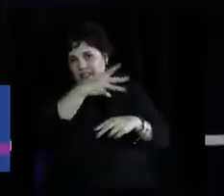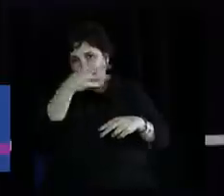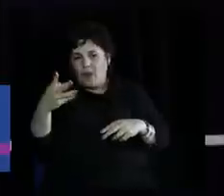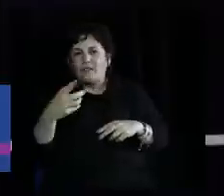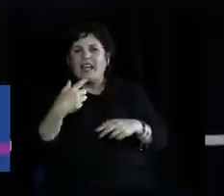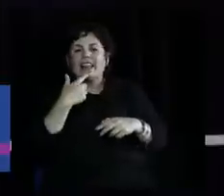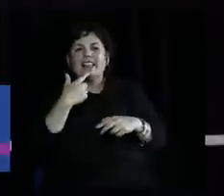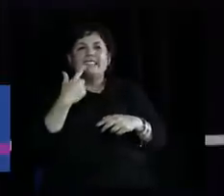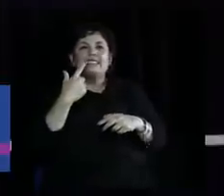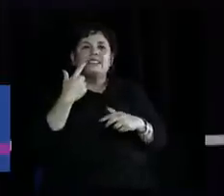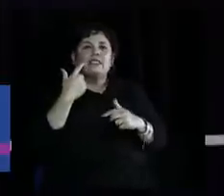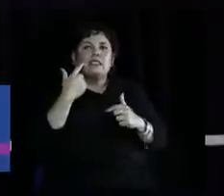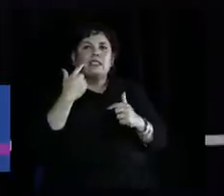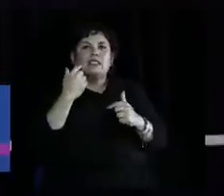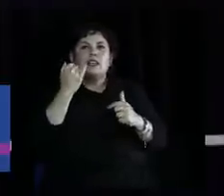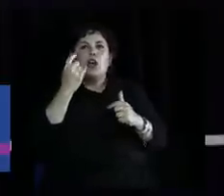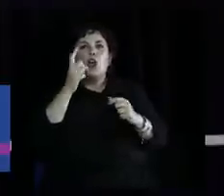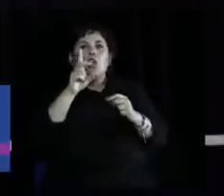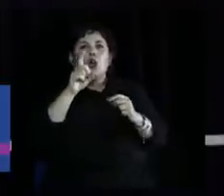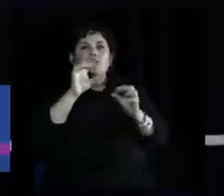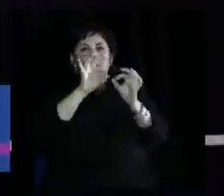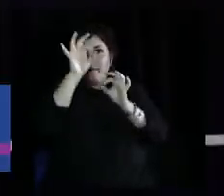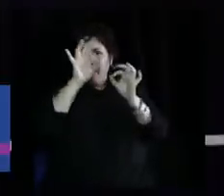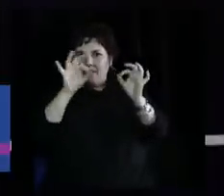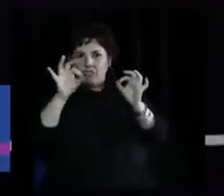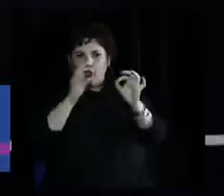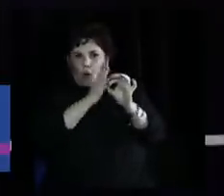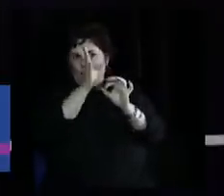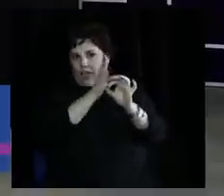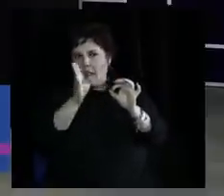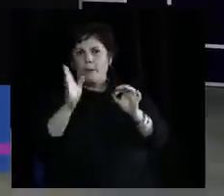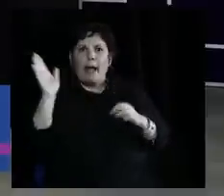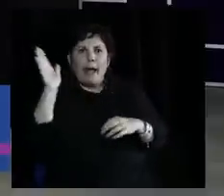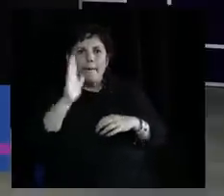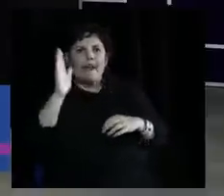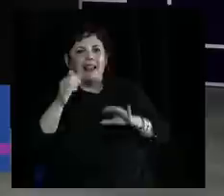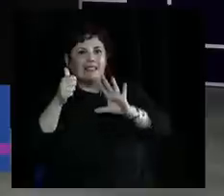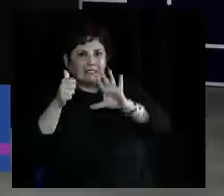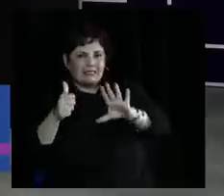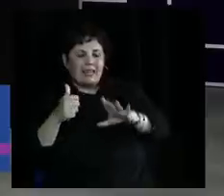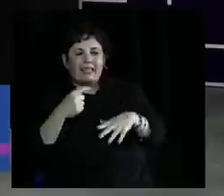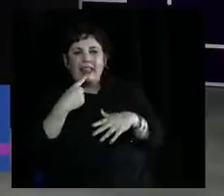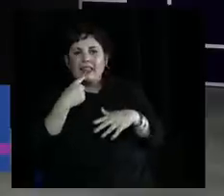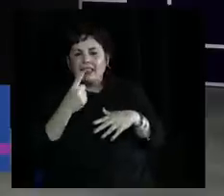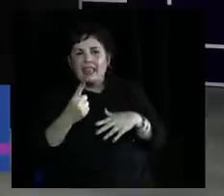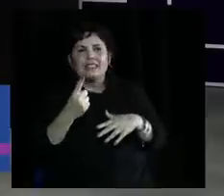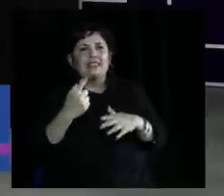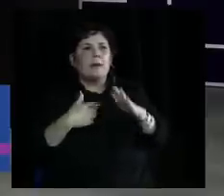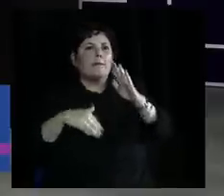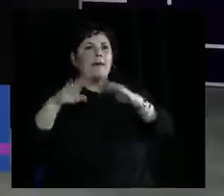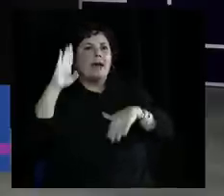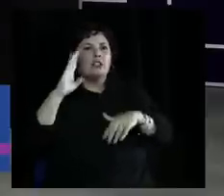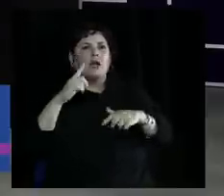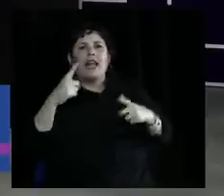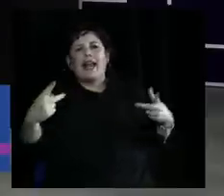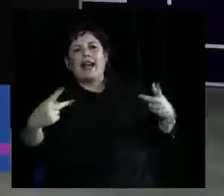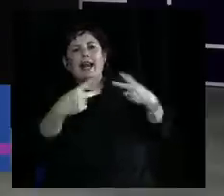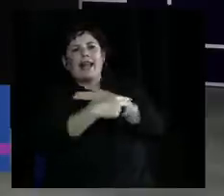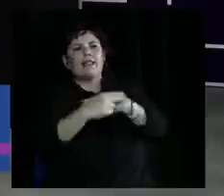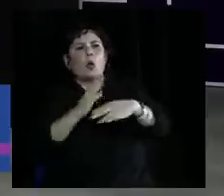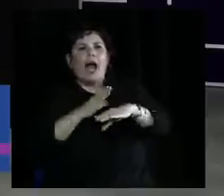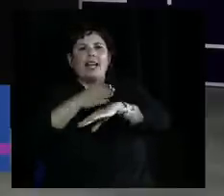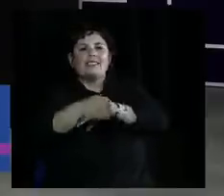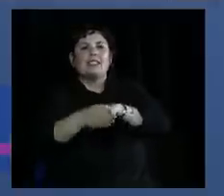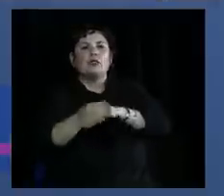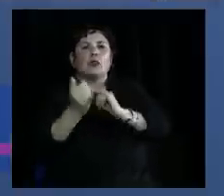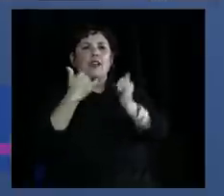el indicador, digamos, porque hay 12 medidores, pero se encontraron amenazas en 6 de estos, vemos que las mayores son restricciones de acceso a la